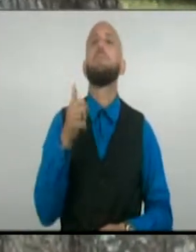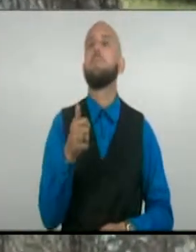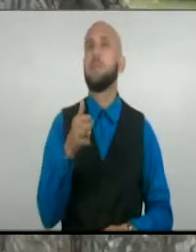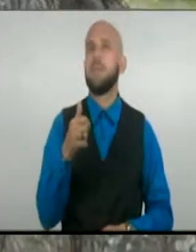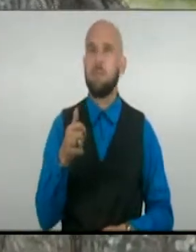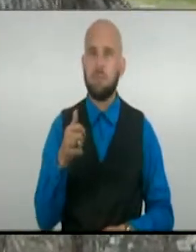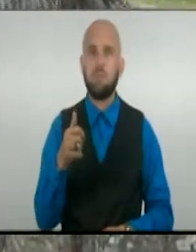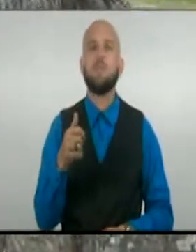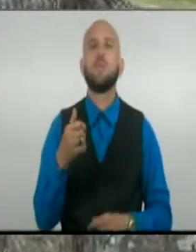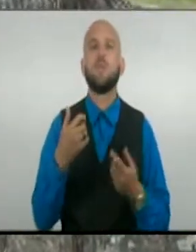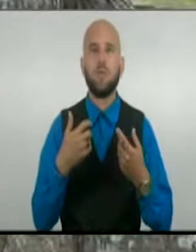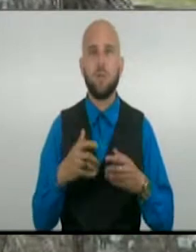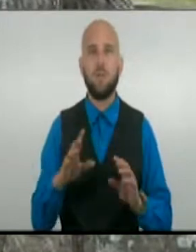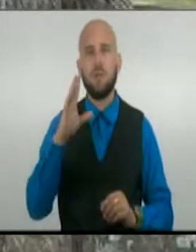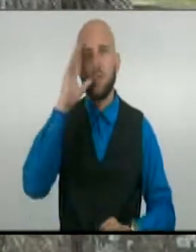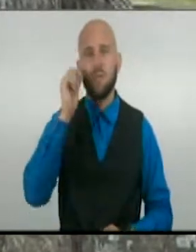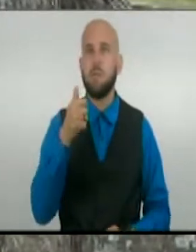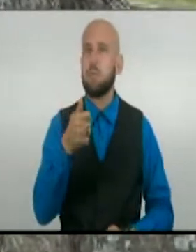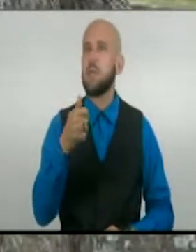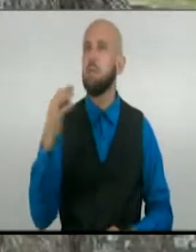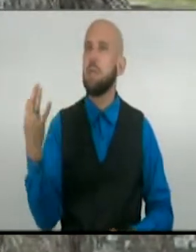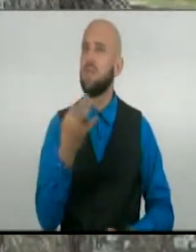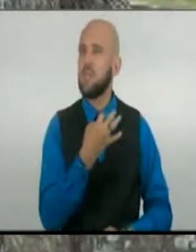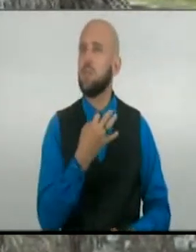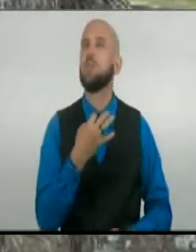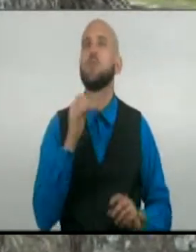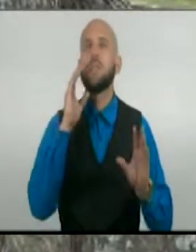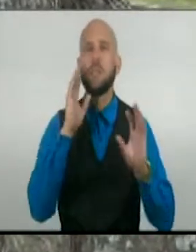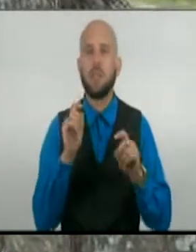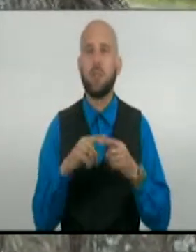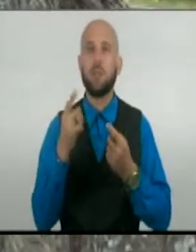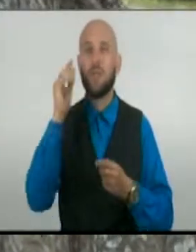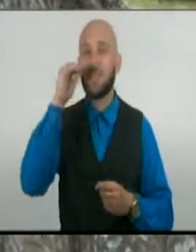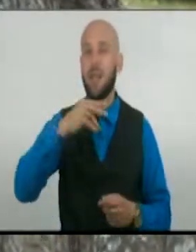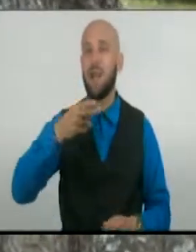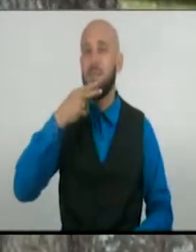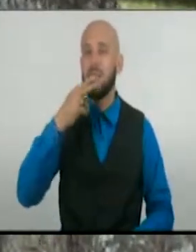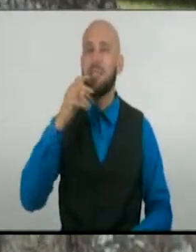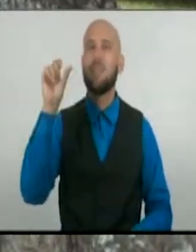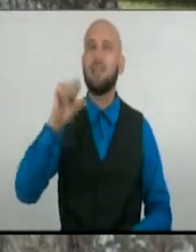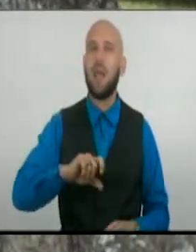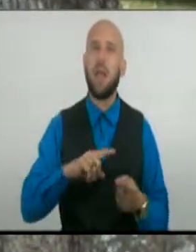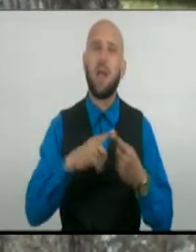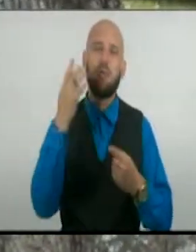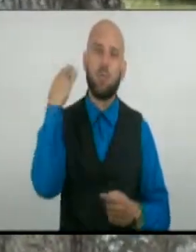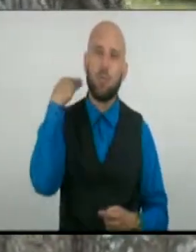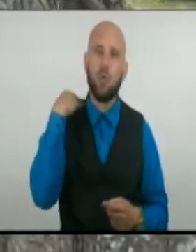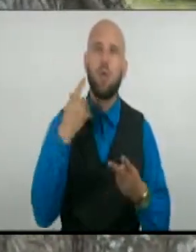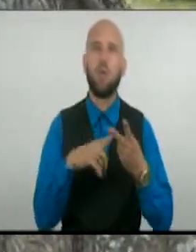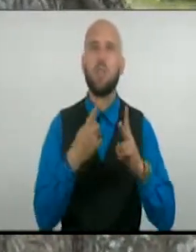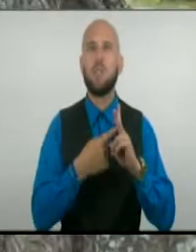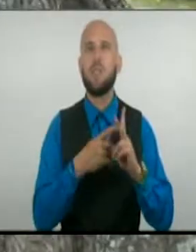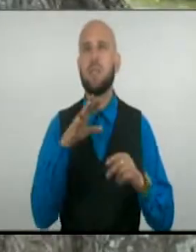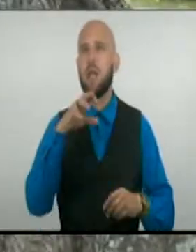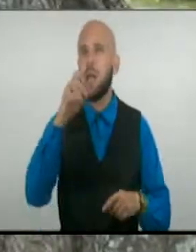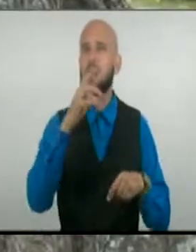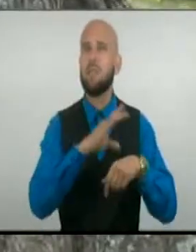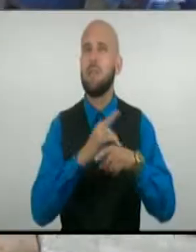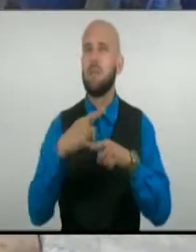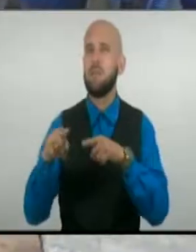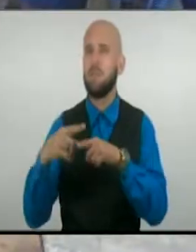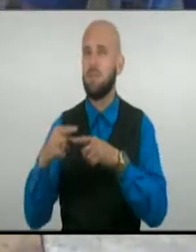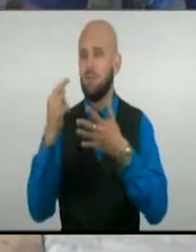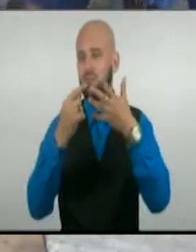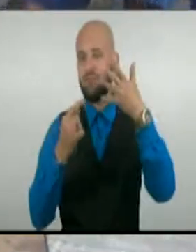y comprenden perfectamente la nocividad esta droga pasiva el tabaco